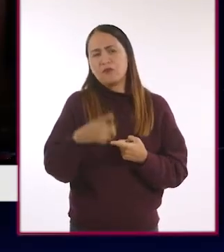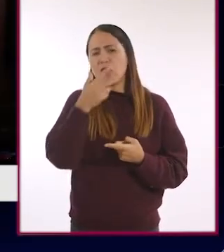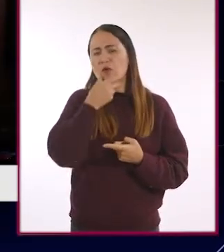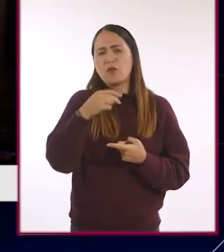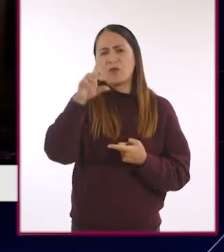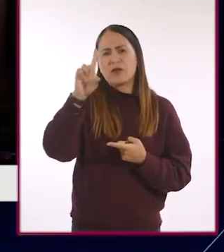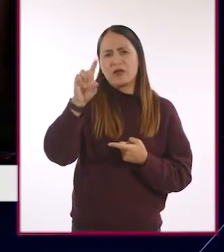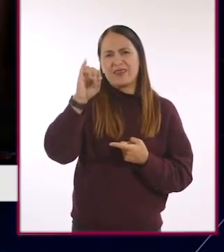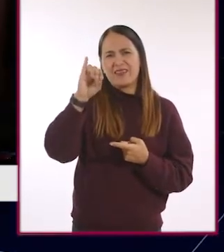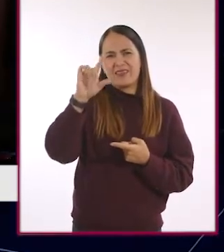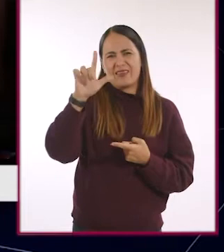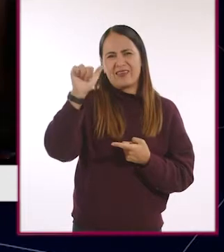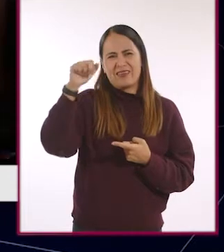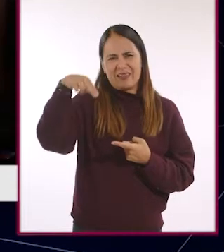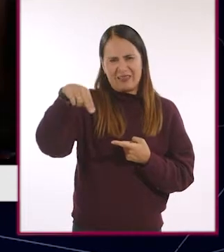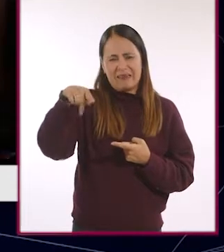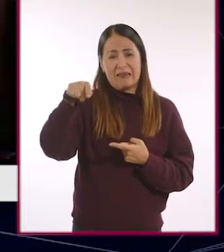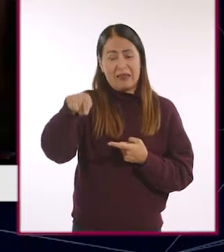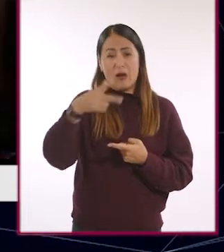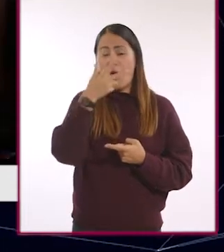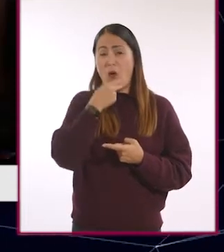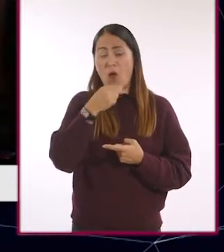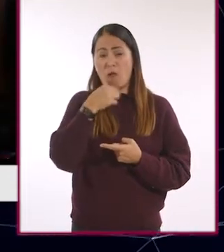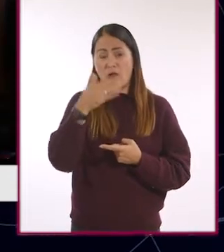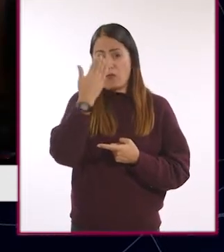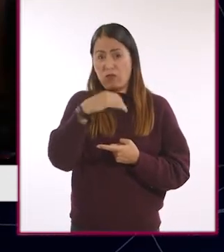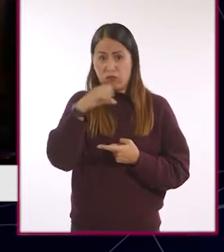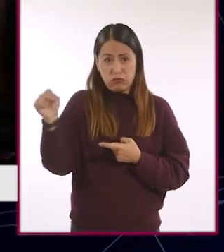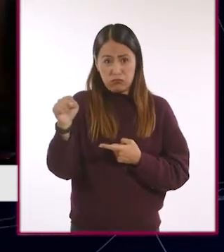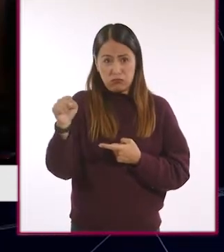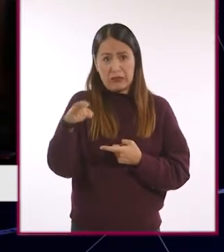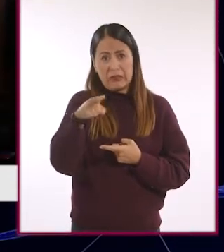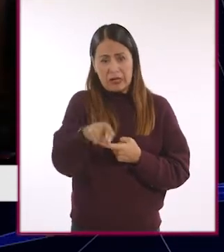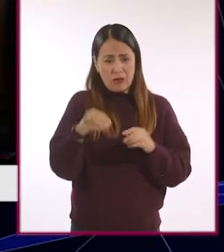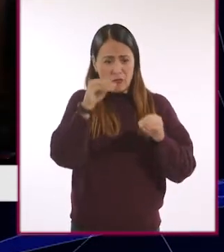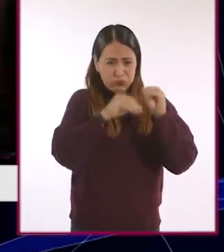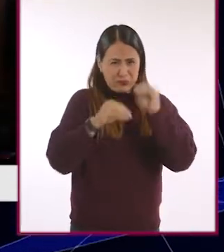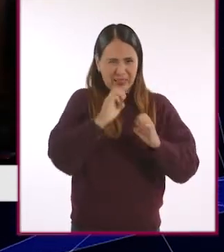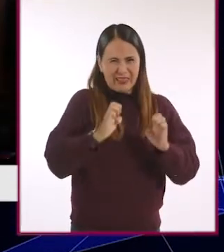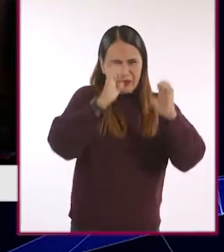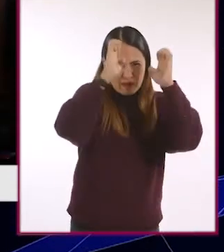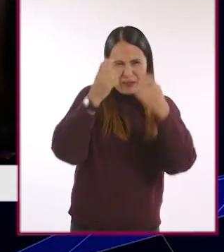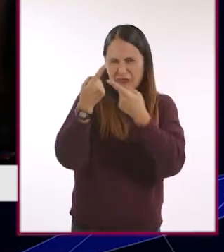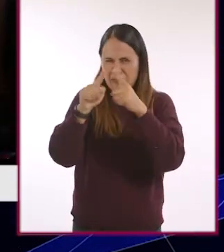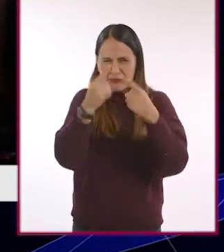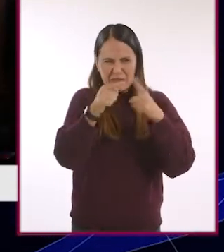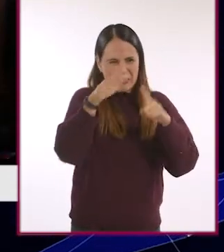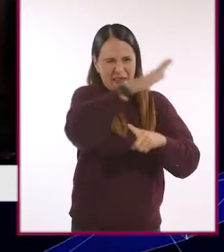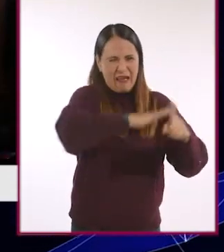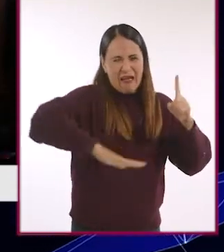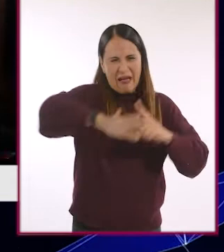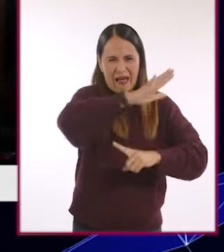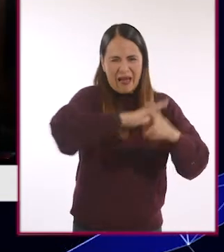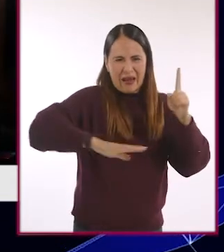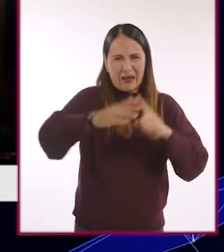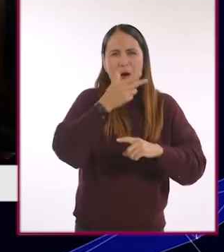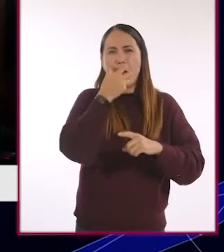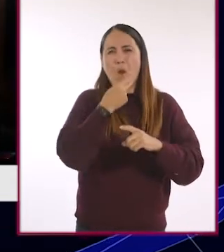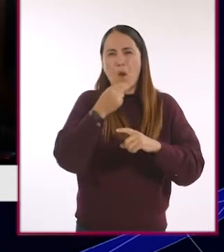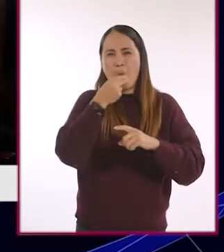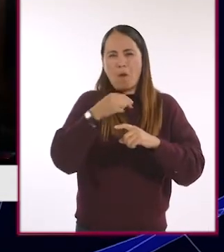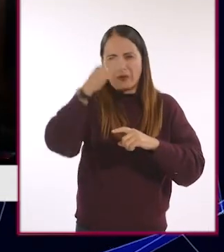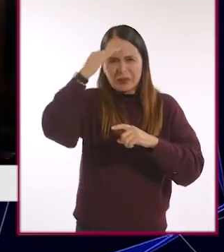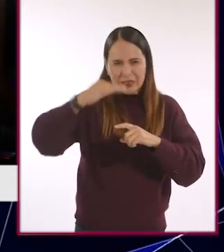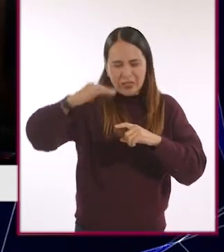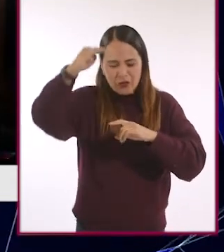Dylan Cole, es uno de los matte painters que hizo, por ejemplo, todos los environments para El Señor de los Anillos. Y